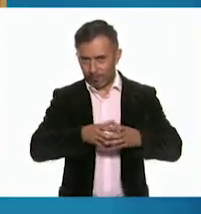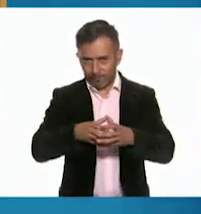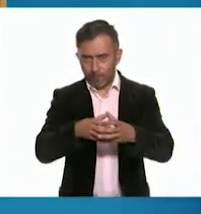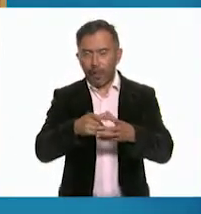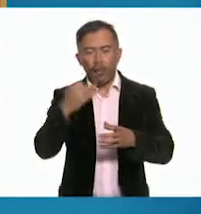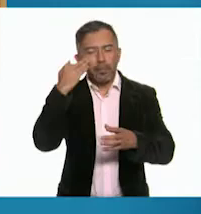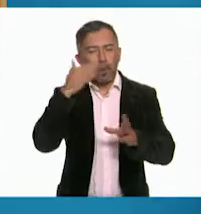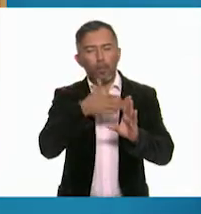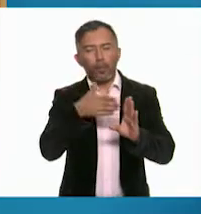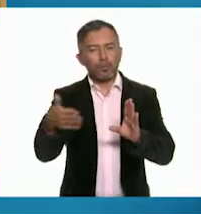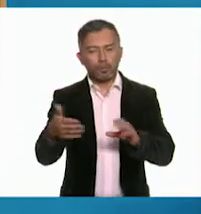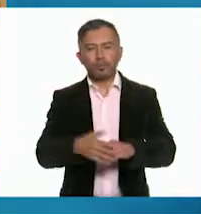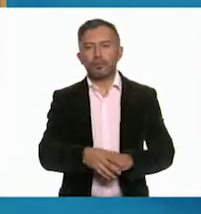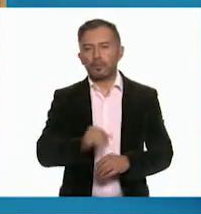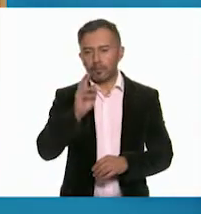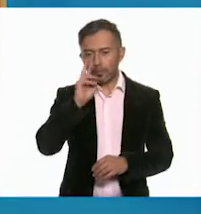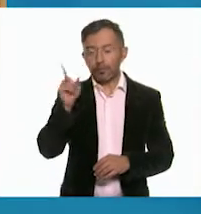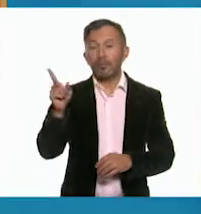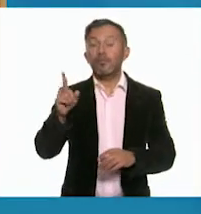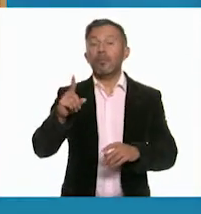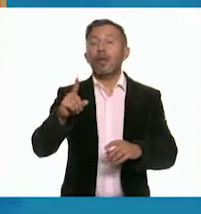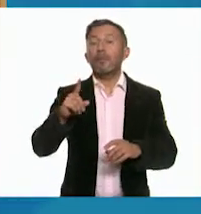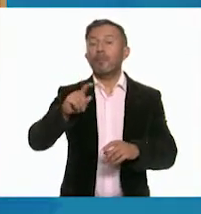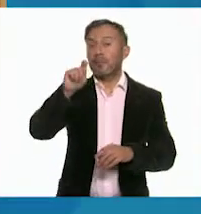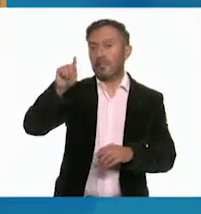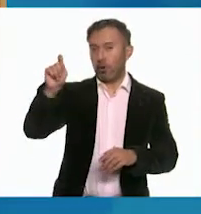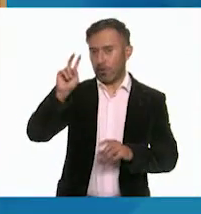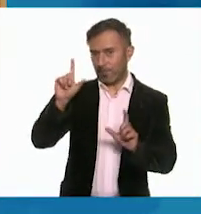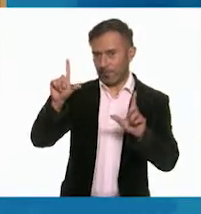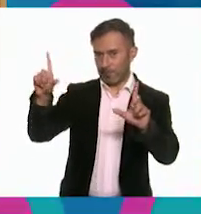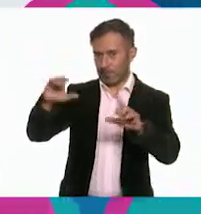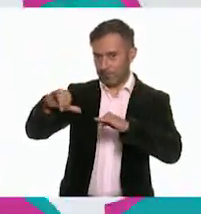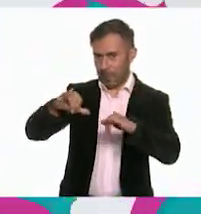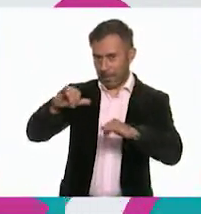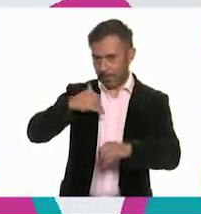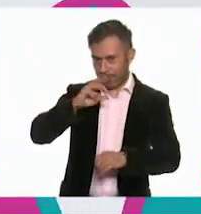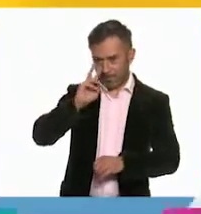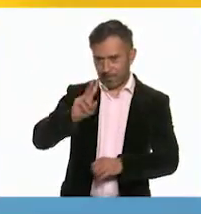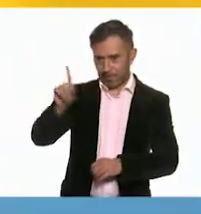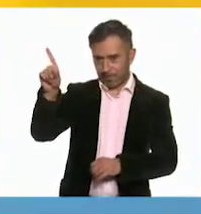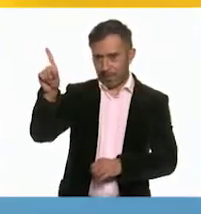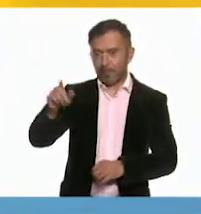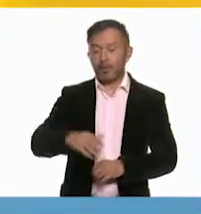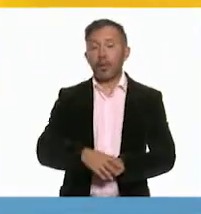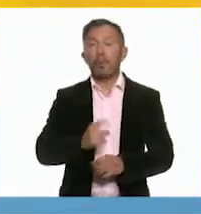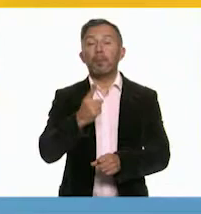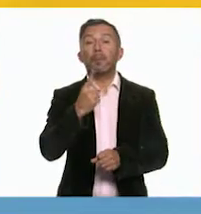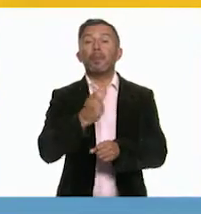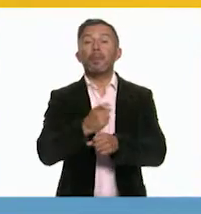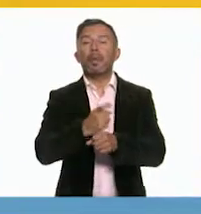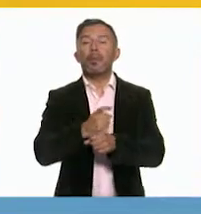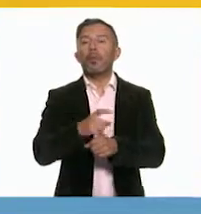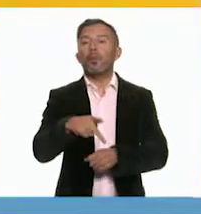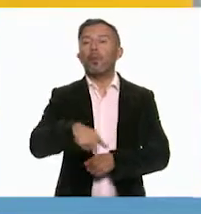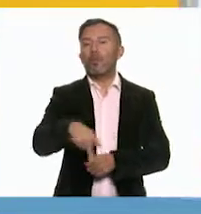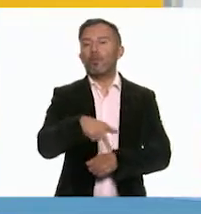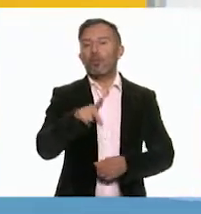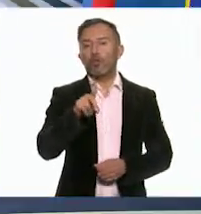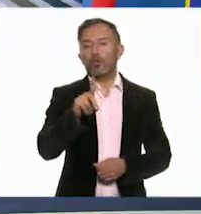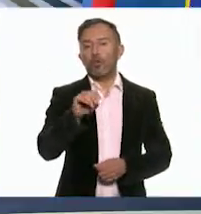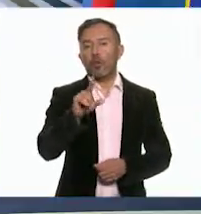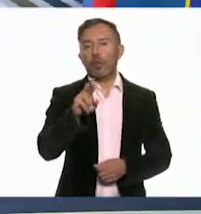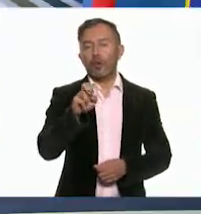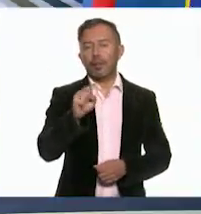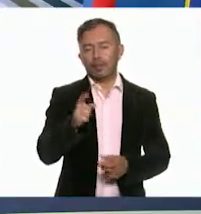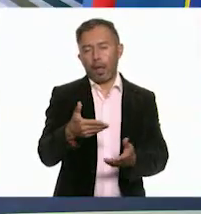iremos ubicando en el mapa que tenemos en el pizarrón. Primero debemos situarnos en Dolores, actual estado de